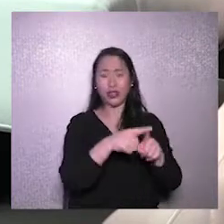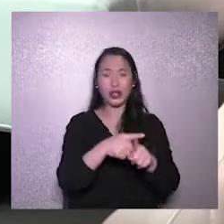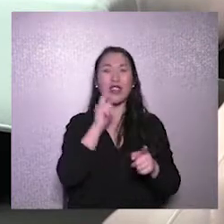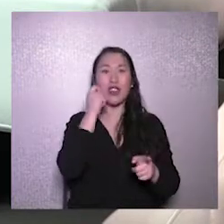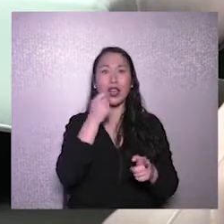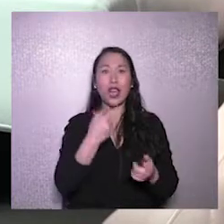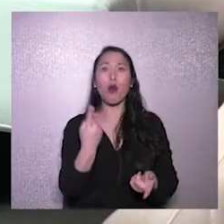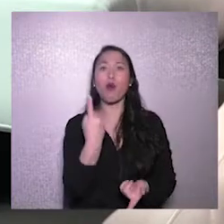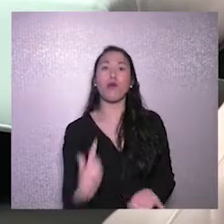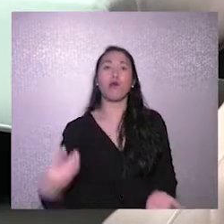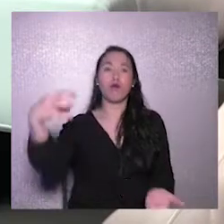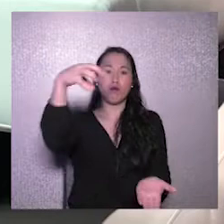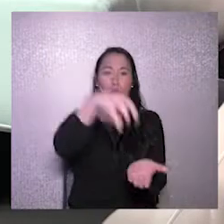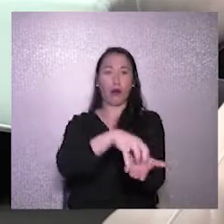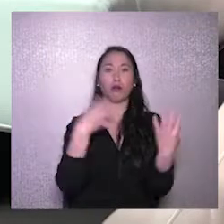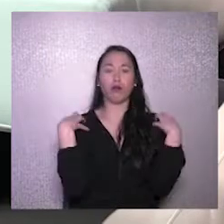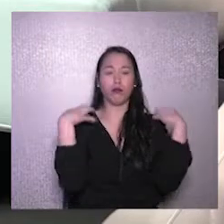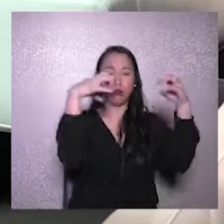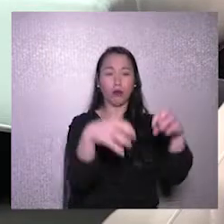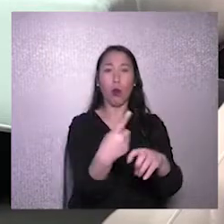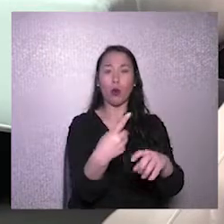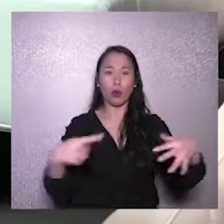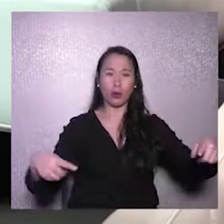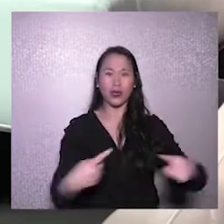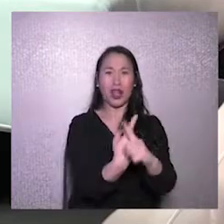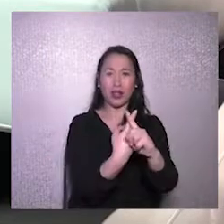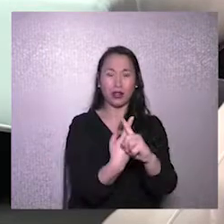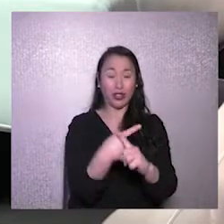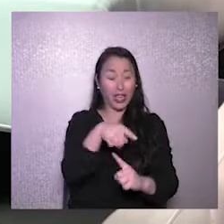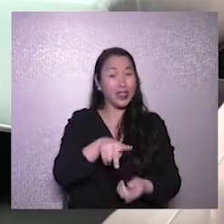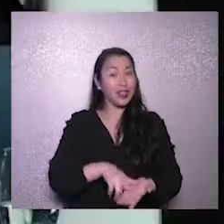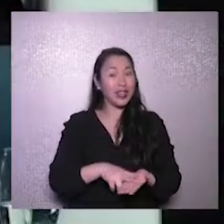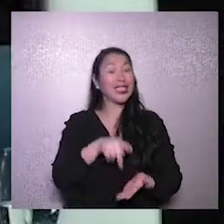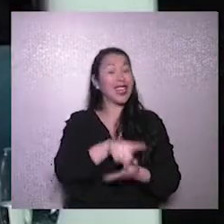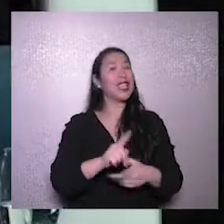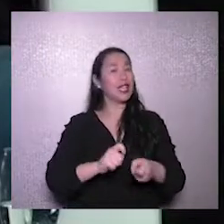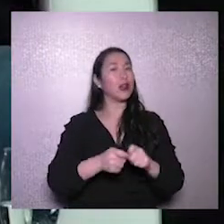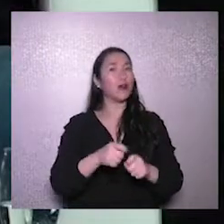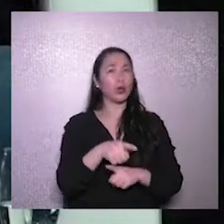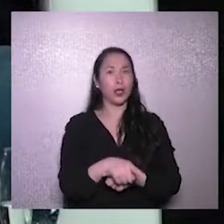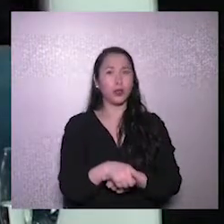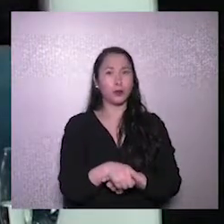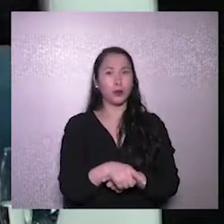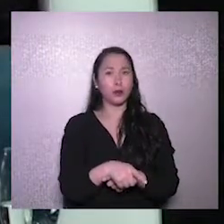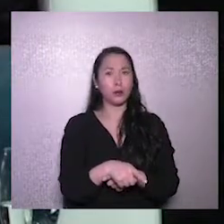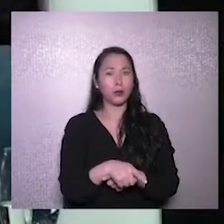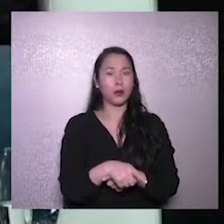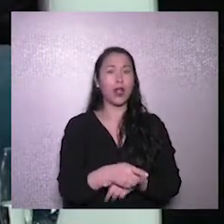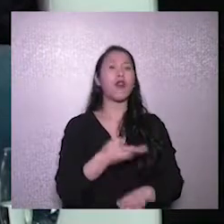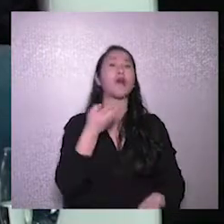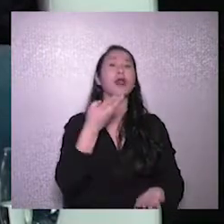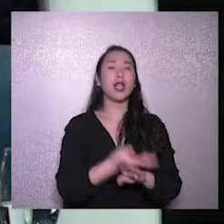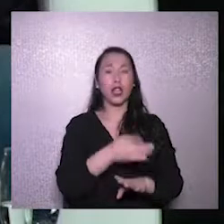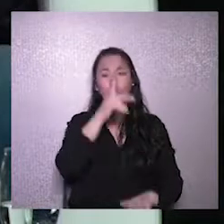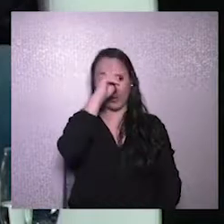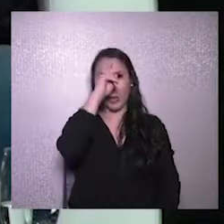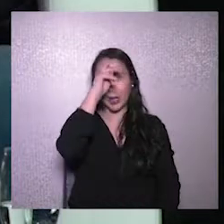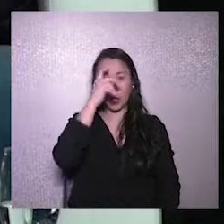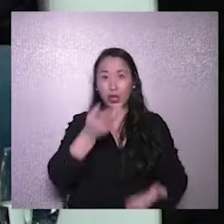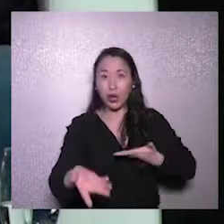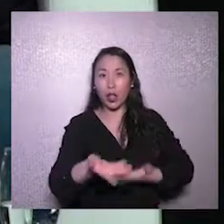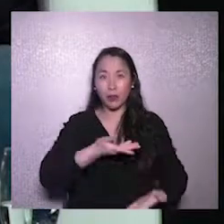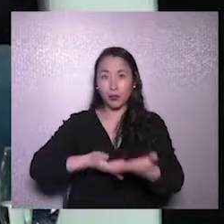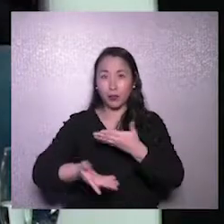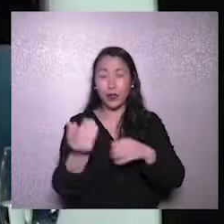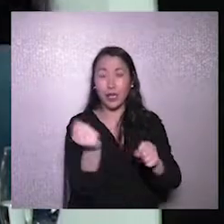monopolio cruzado en donde de verdad, y ahí está la disputa, quien va a mandar va a ser el hospital y la interoperatividad